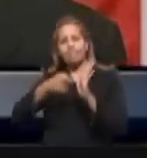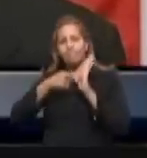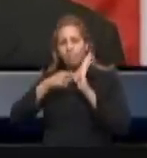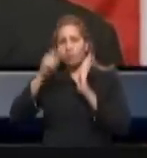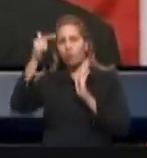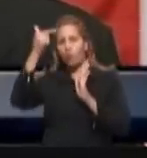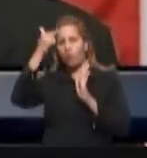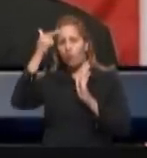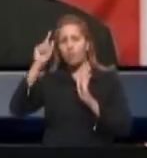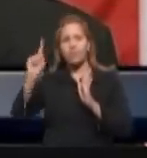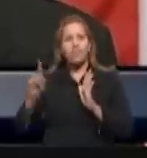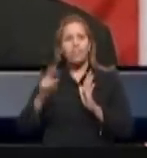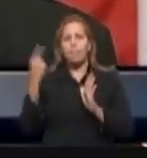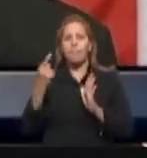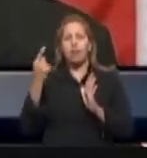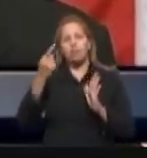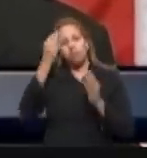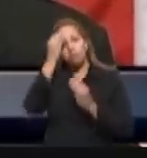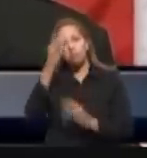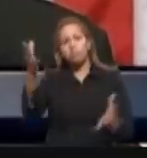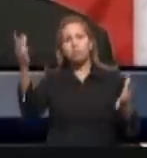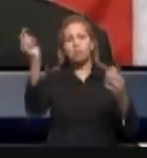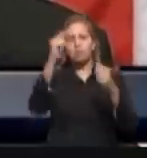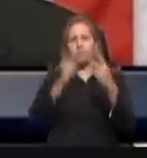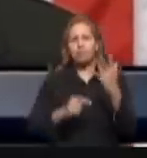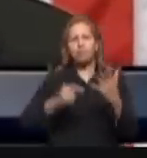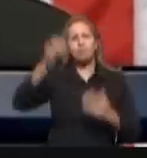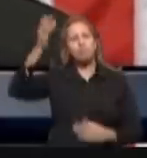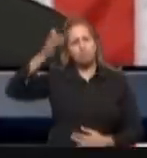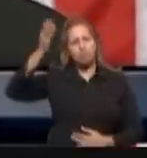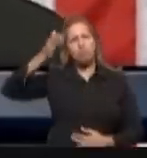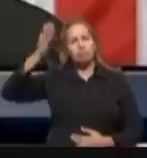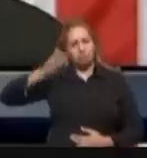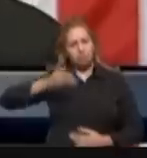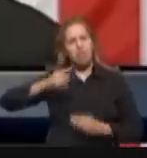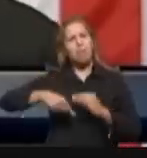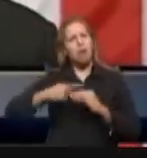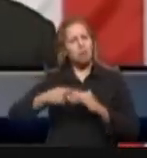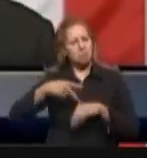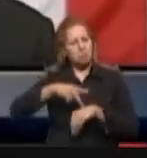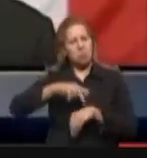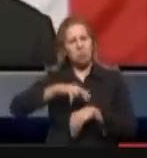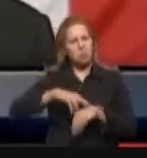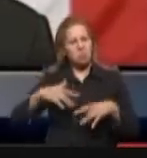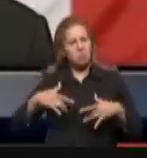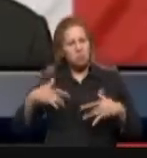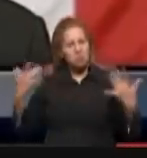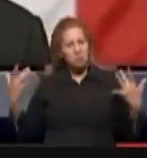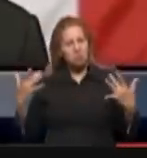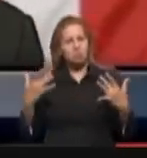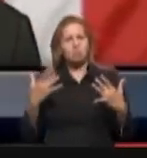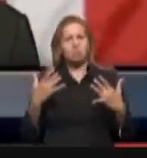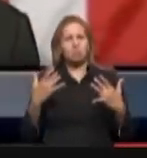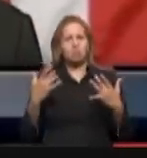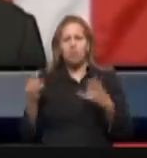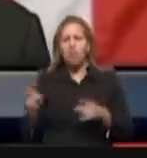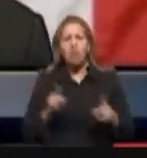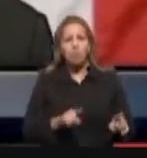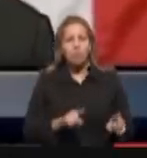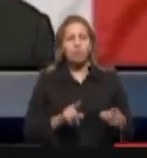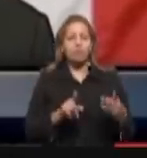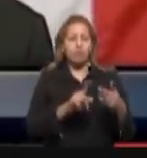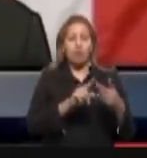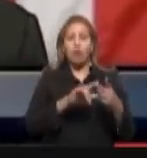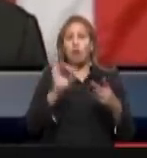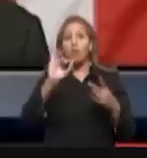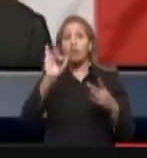al comienzo de cada sesión ordinaria un mensaje sobre la situación del Estado y someterle además un informe